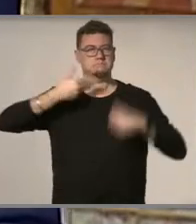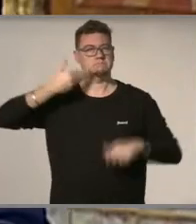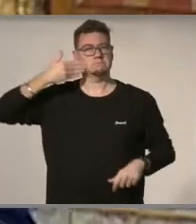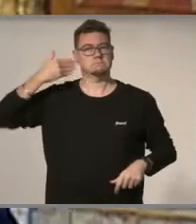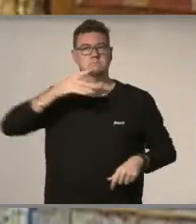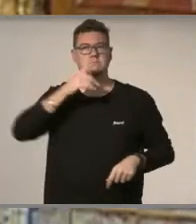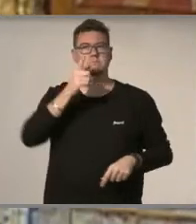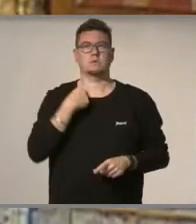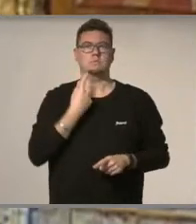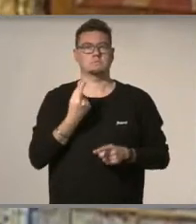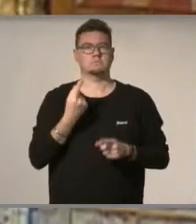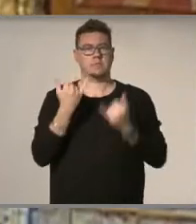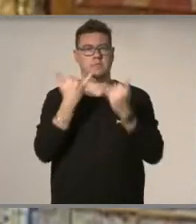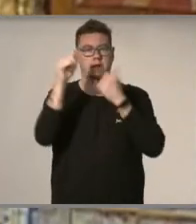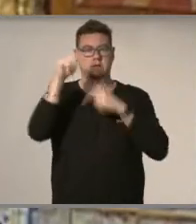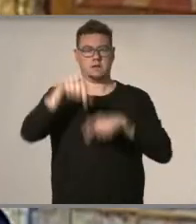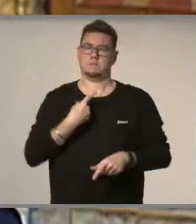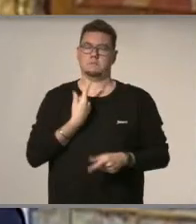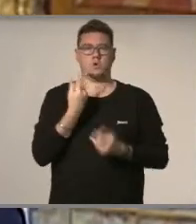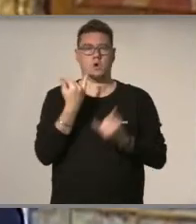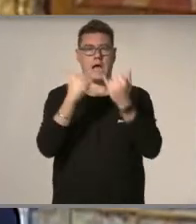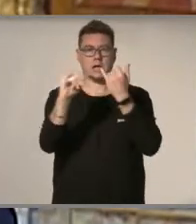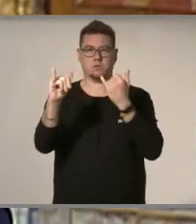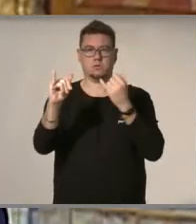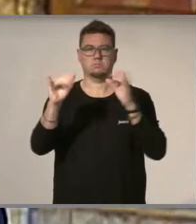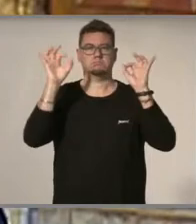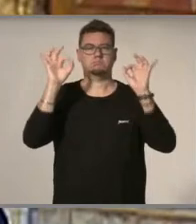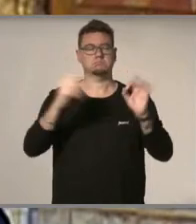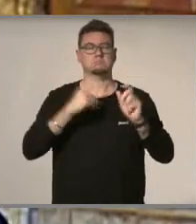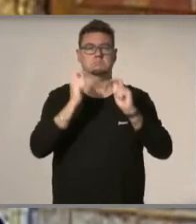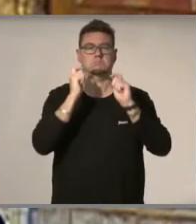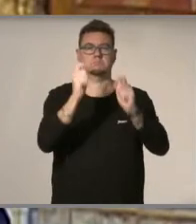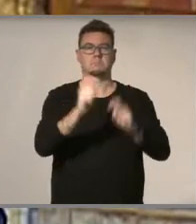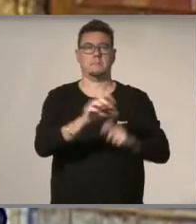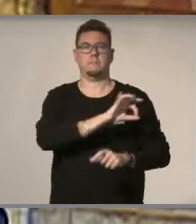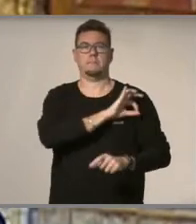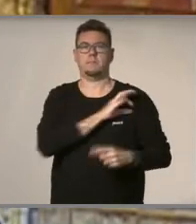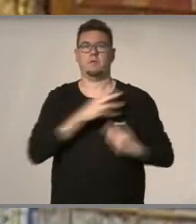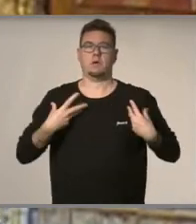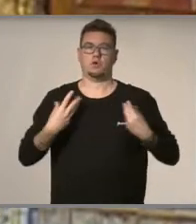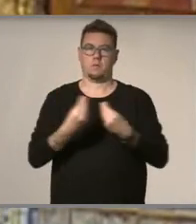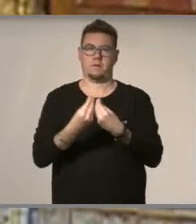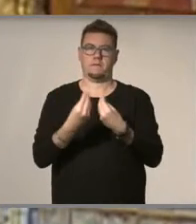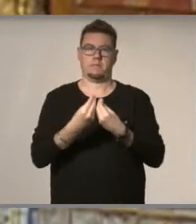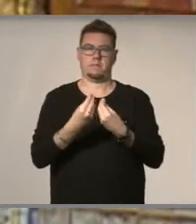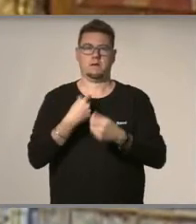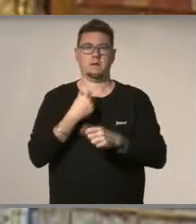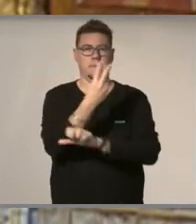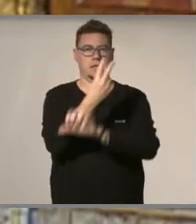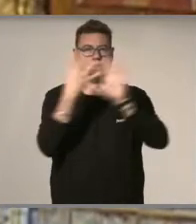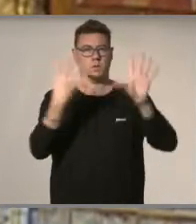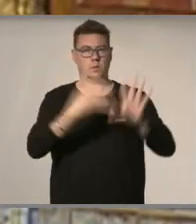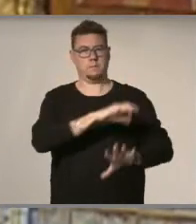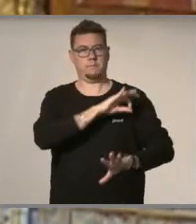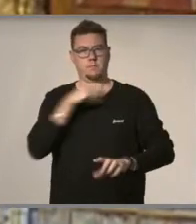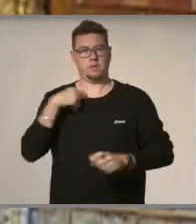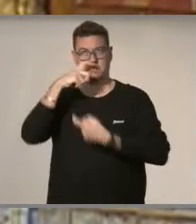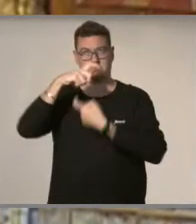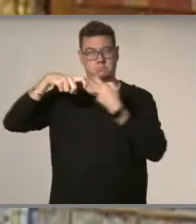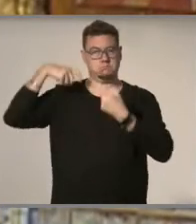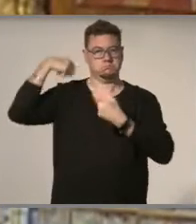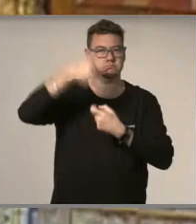la celebración de este solemne acto en que vamos a entregar el premio de convivencia, el 29º premio de